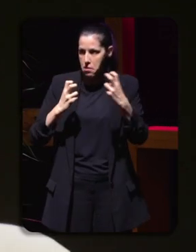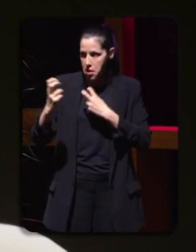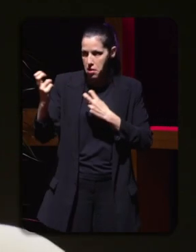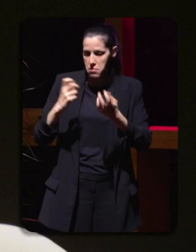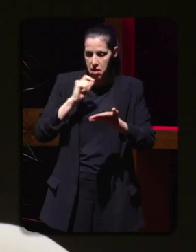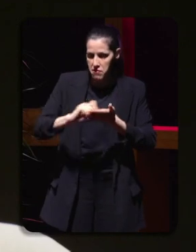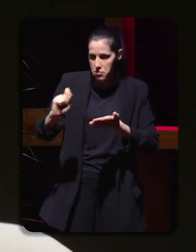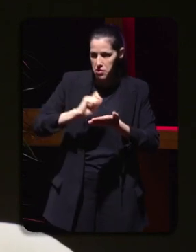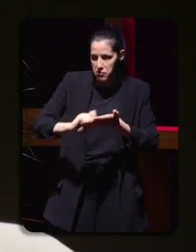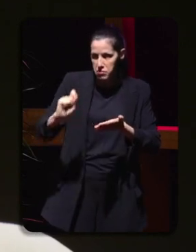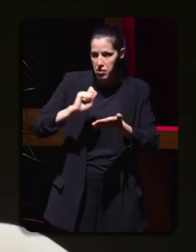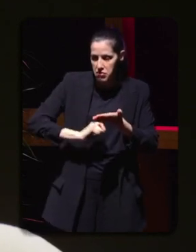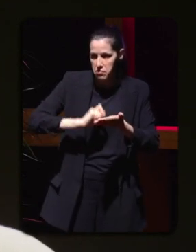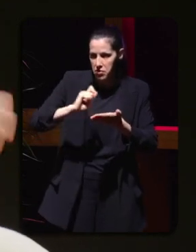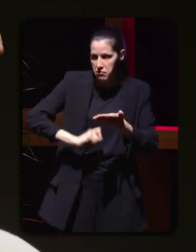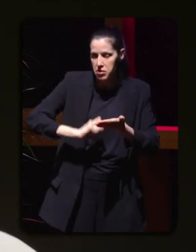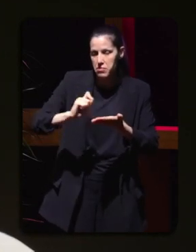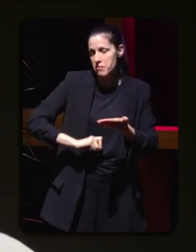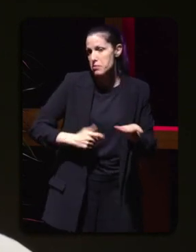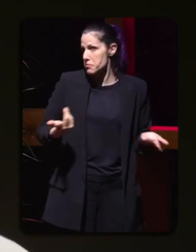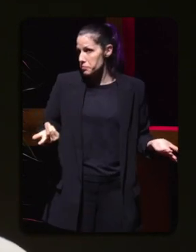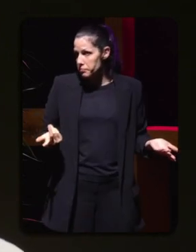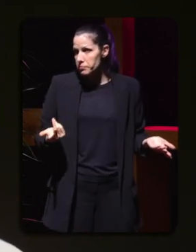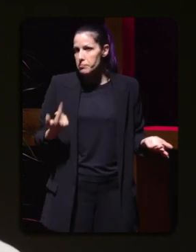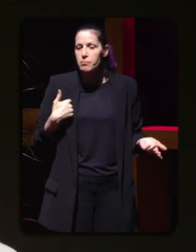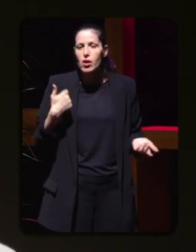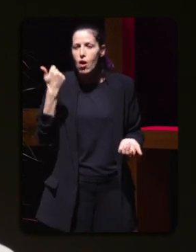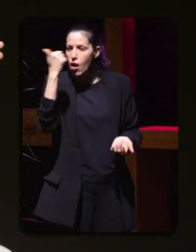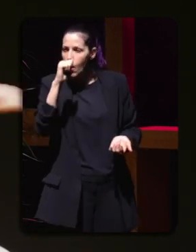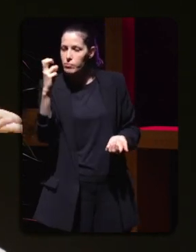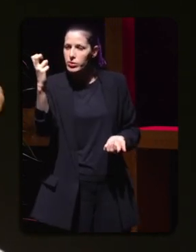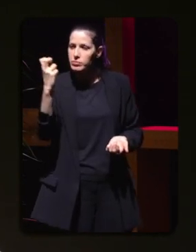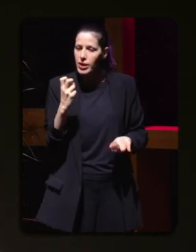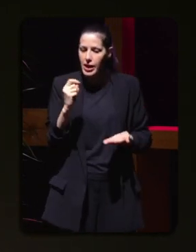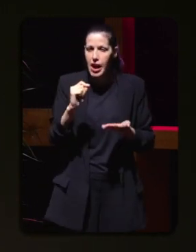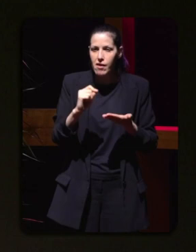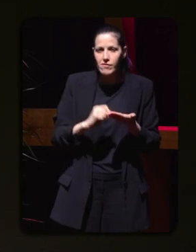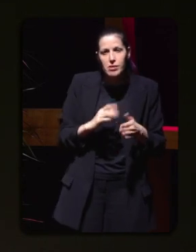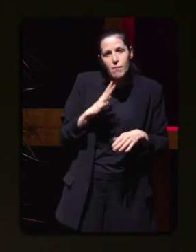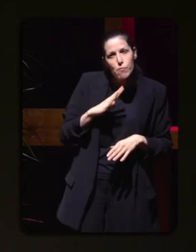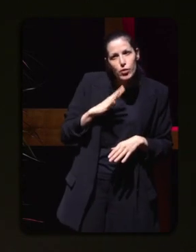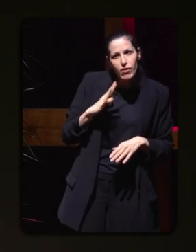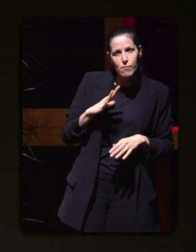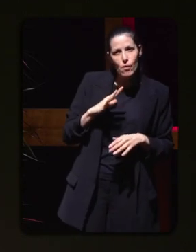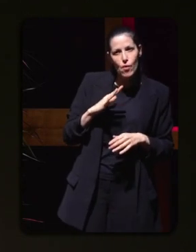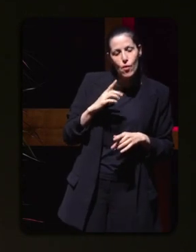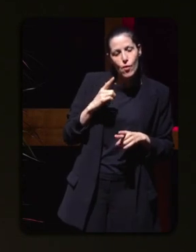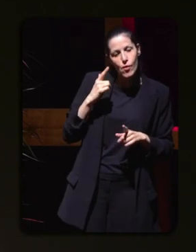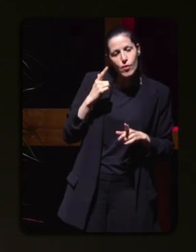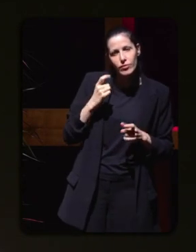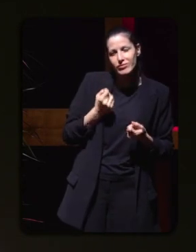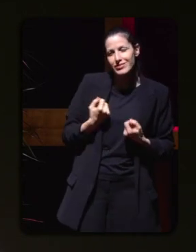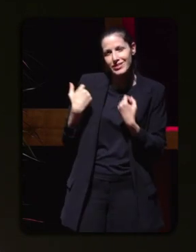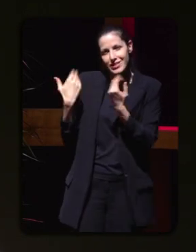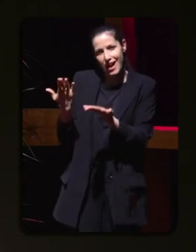pocos hombres y cuando venían siempre era me lo firmas por favor para para mi mujer para y yo decía pero